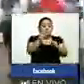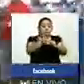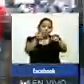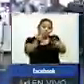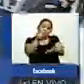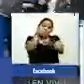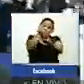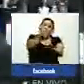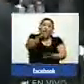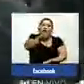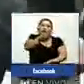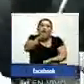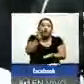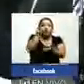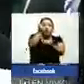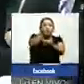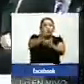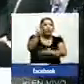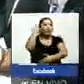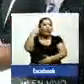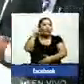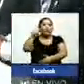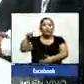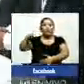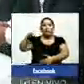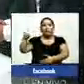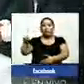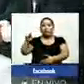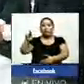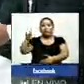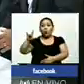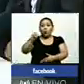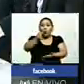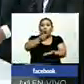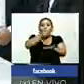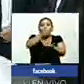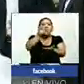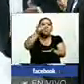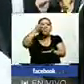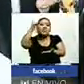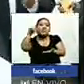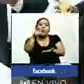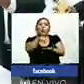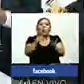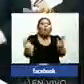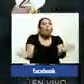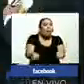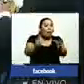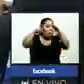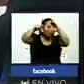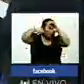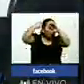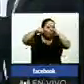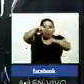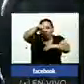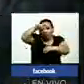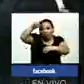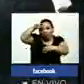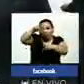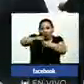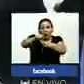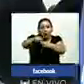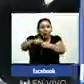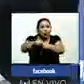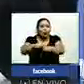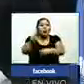reconocida. Hablamos de Julio Guevara, quien recibió el micrófono de oro por su sección Hechos del Agro, que es